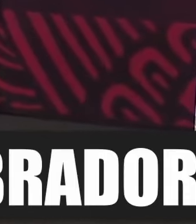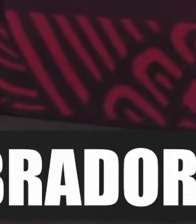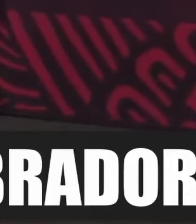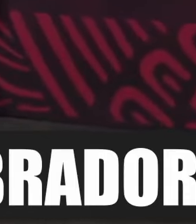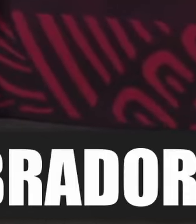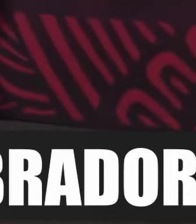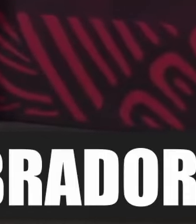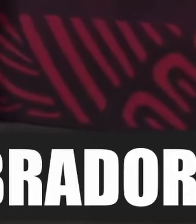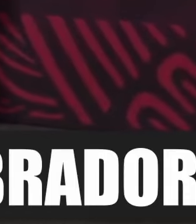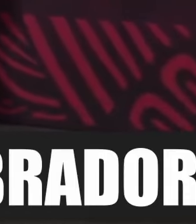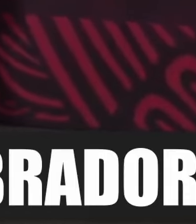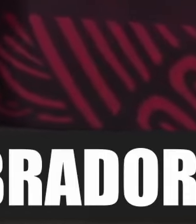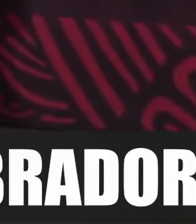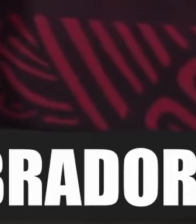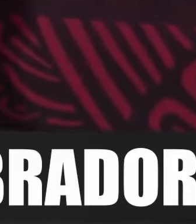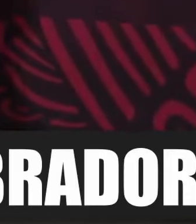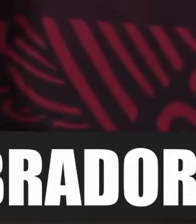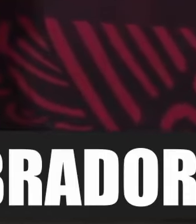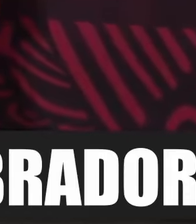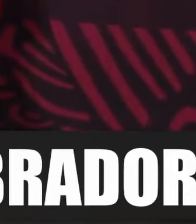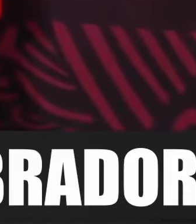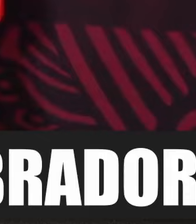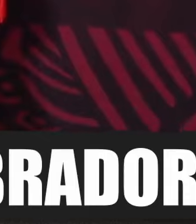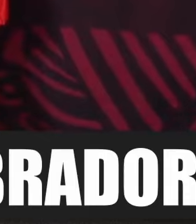Bueno, pues hoy vamos a informar